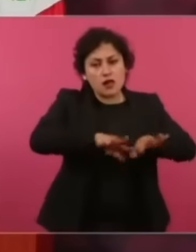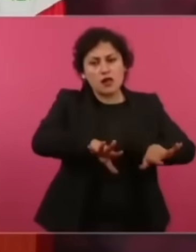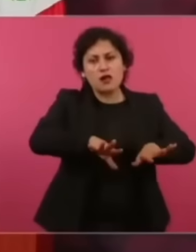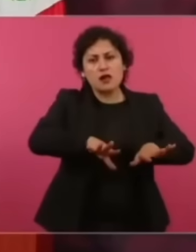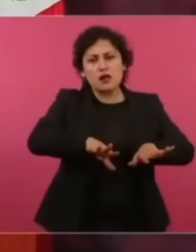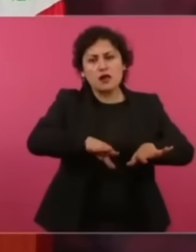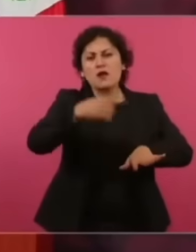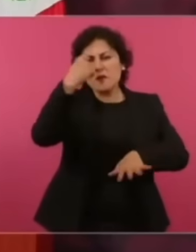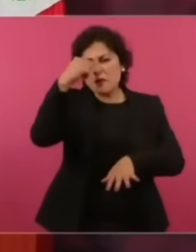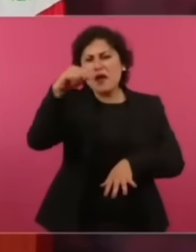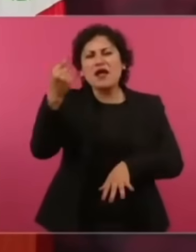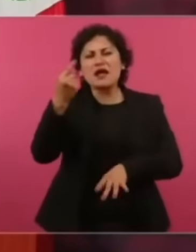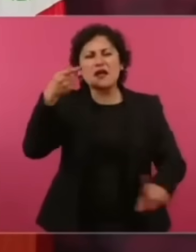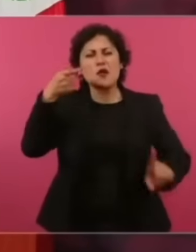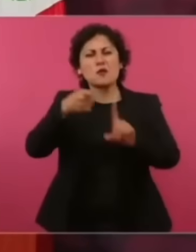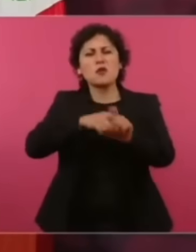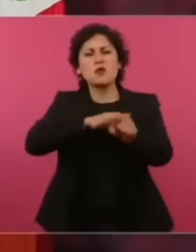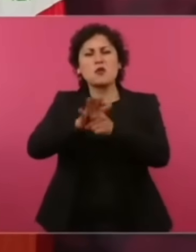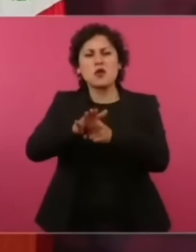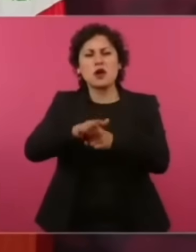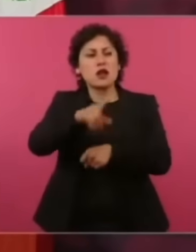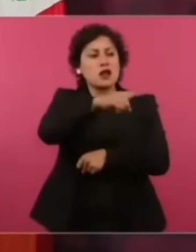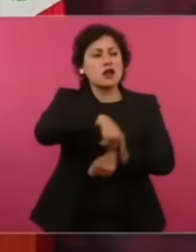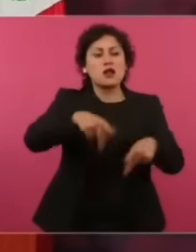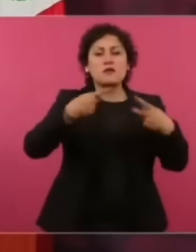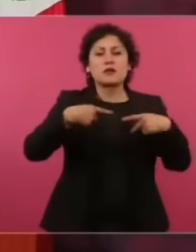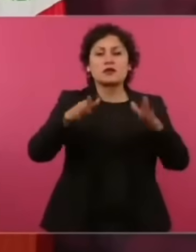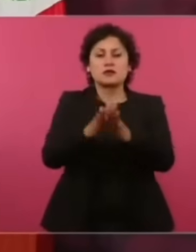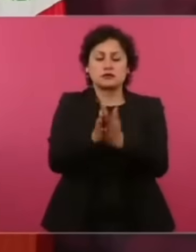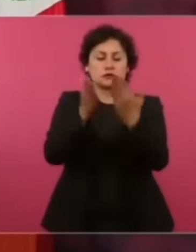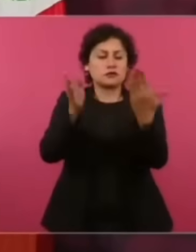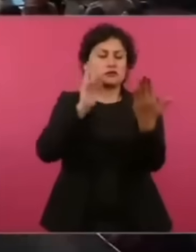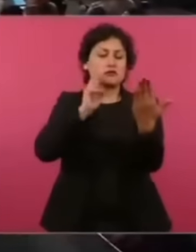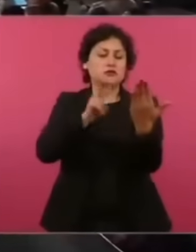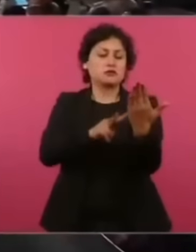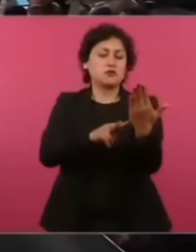¿ya para qué voy a votar? Ya está decidido.